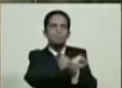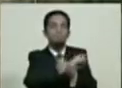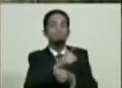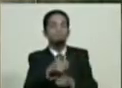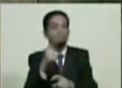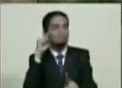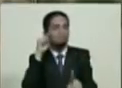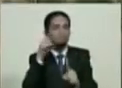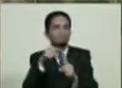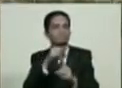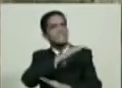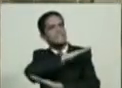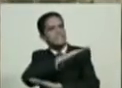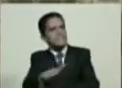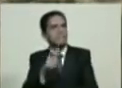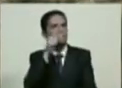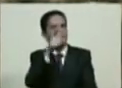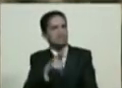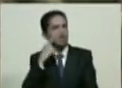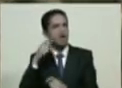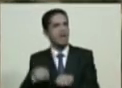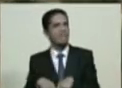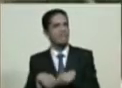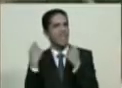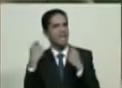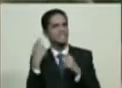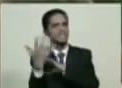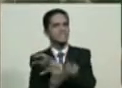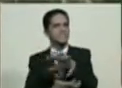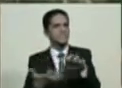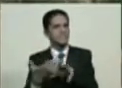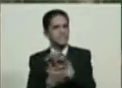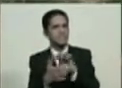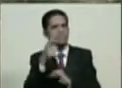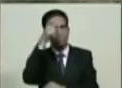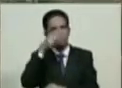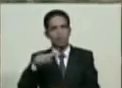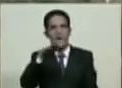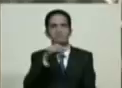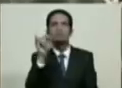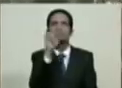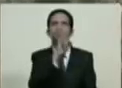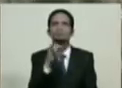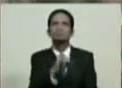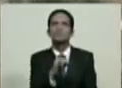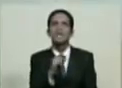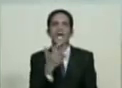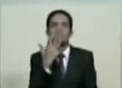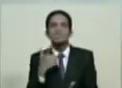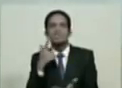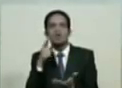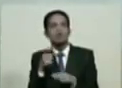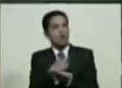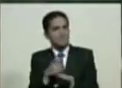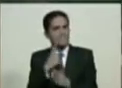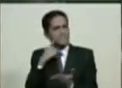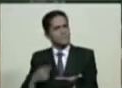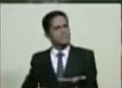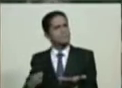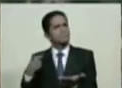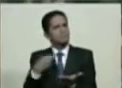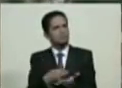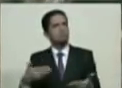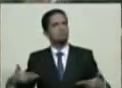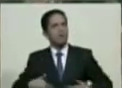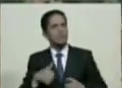que se han encargado de crear zozobra en la población zuliana, pese al esfuerzo, a la inversión y el trabajo que viene realizando